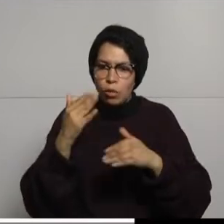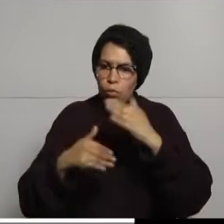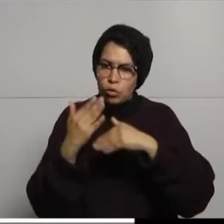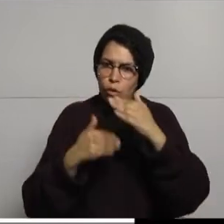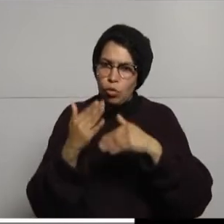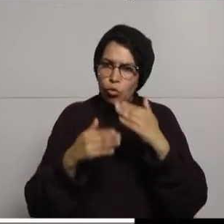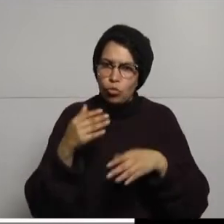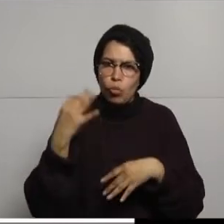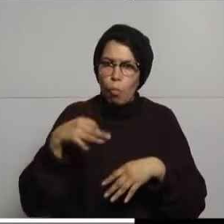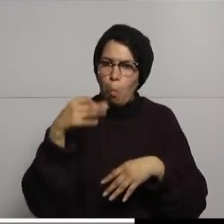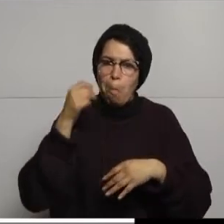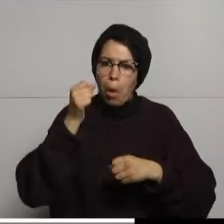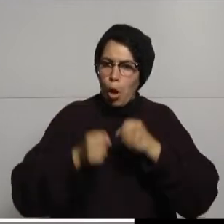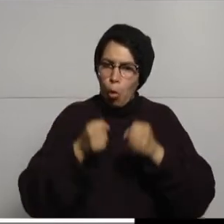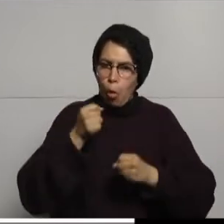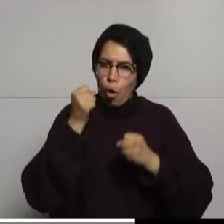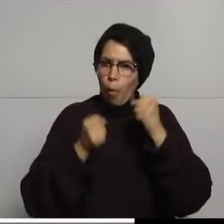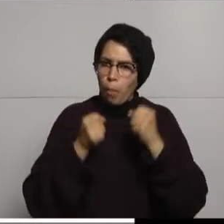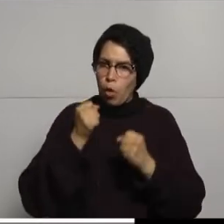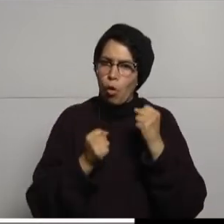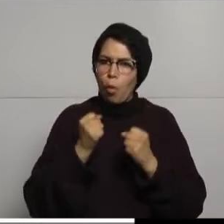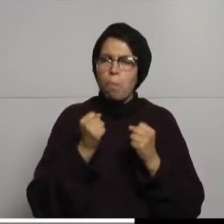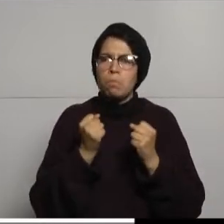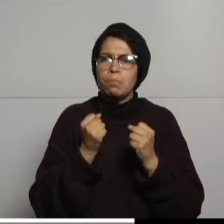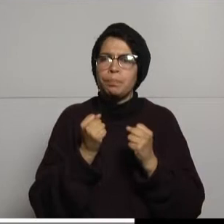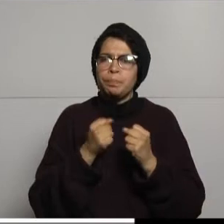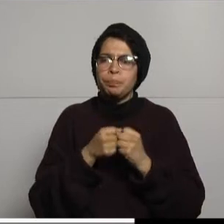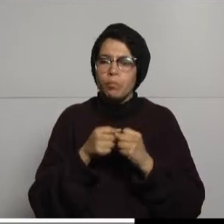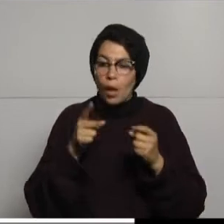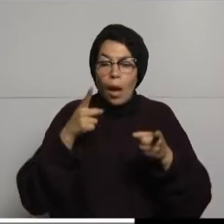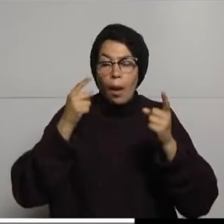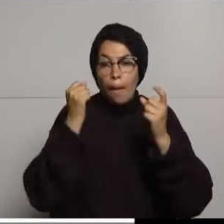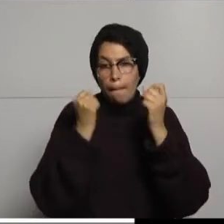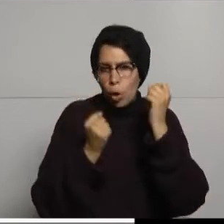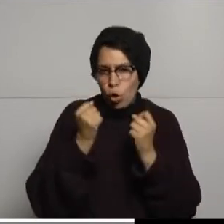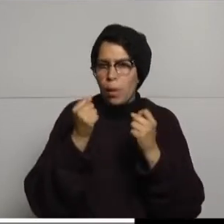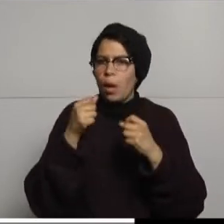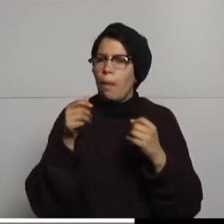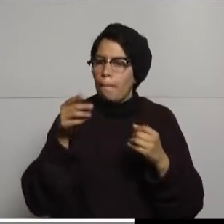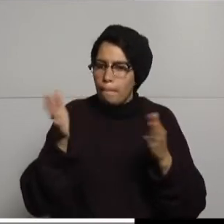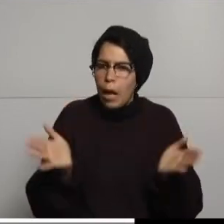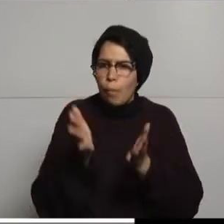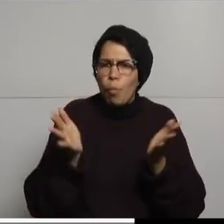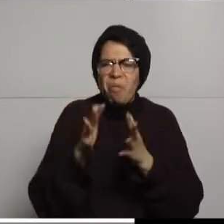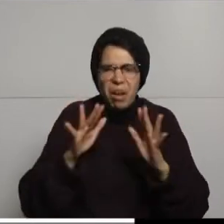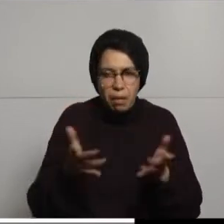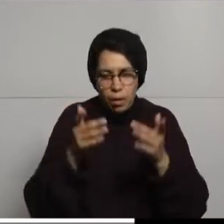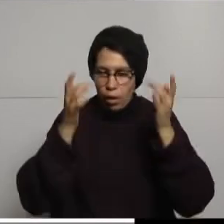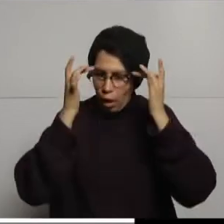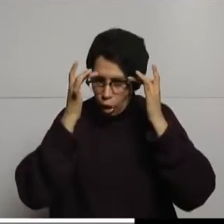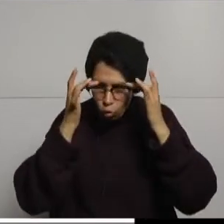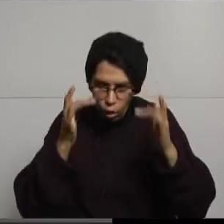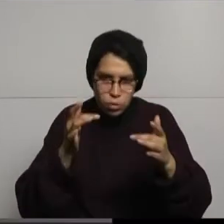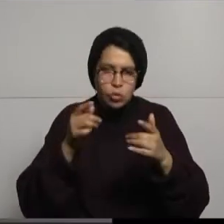define acá en esta parte, una estrategia de desarrollo económico, pero para promover innovación, educación, emprendimiento, etcétera,